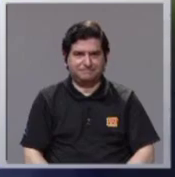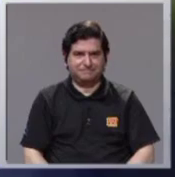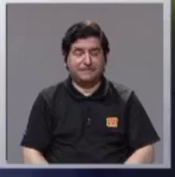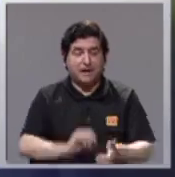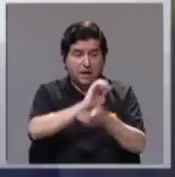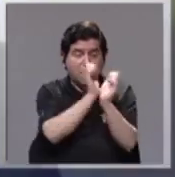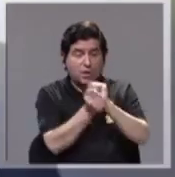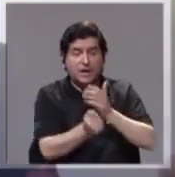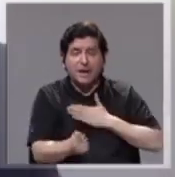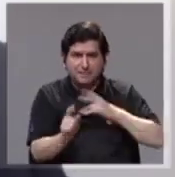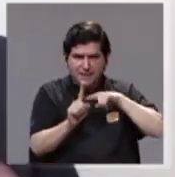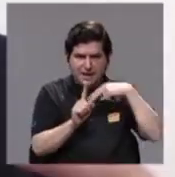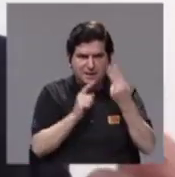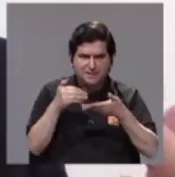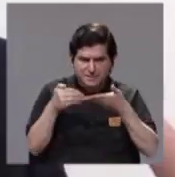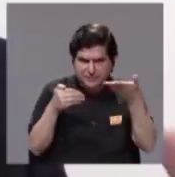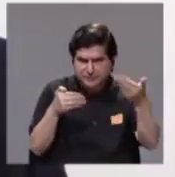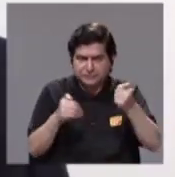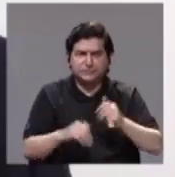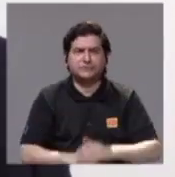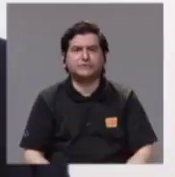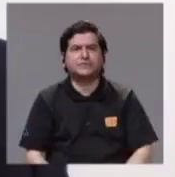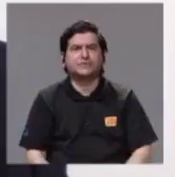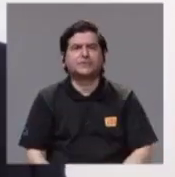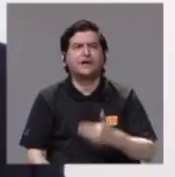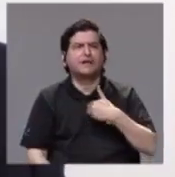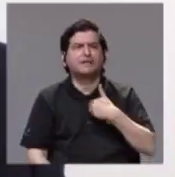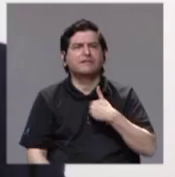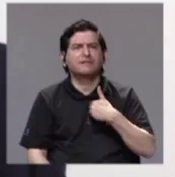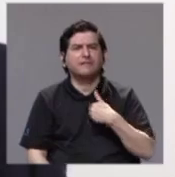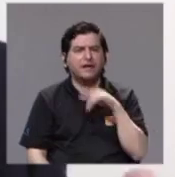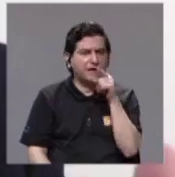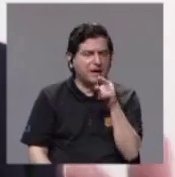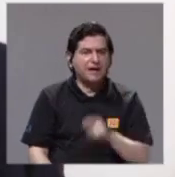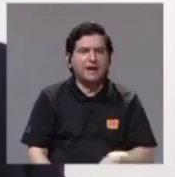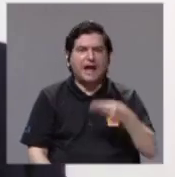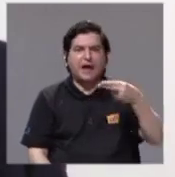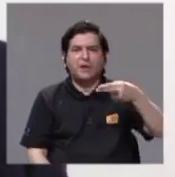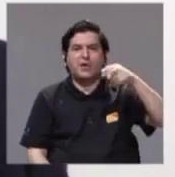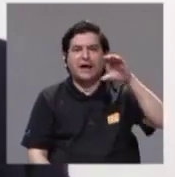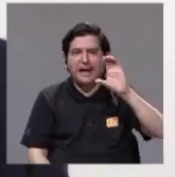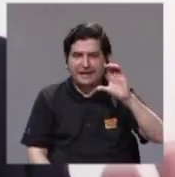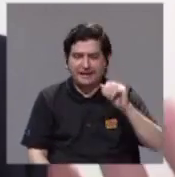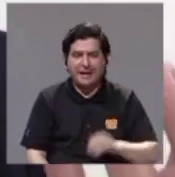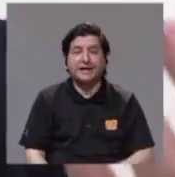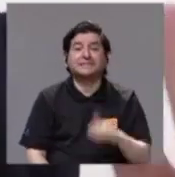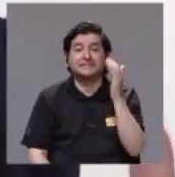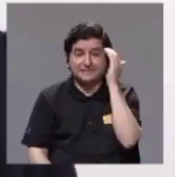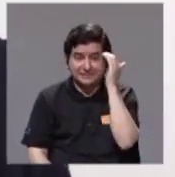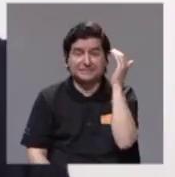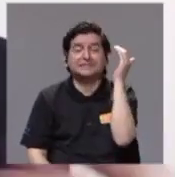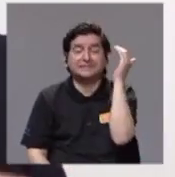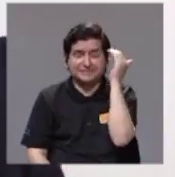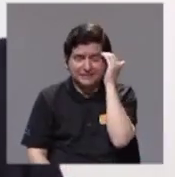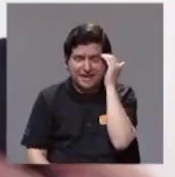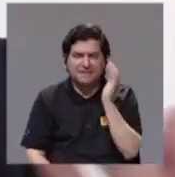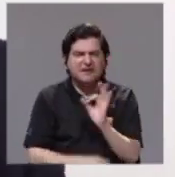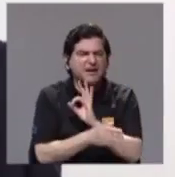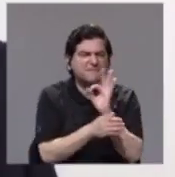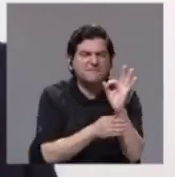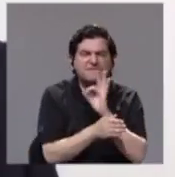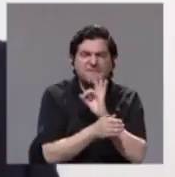cambia en mi visión de las cosas es que tenemos frente a nosotros un Cortés que conoce